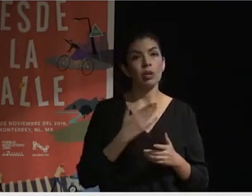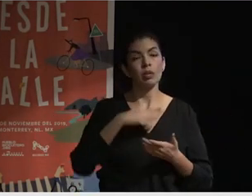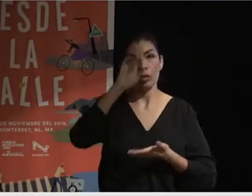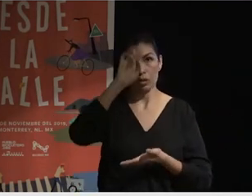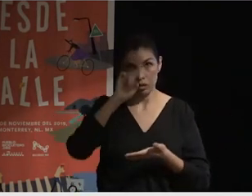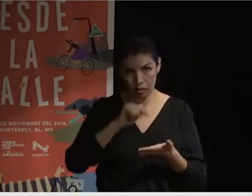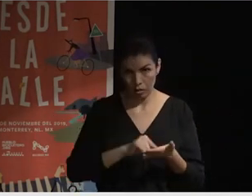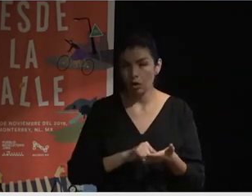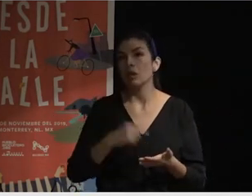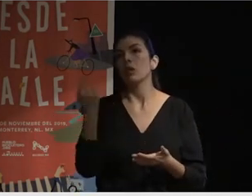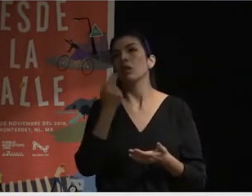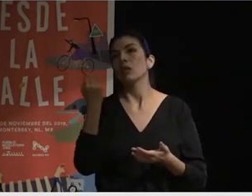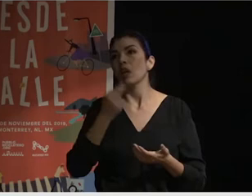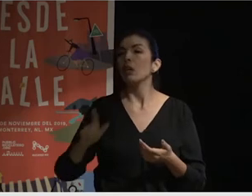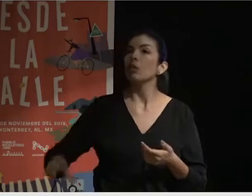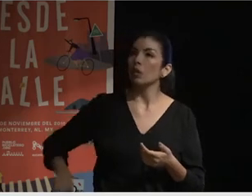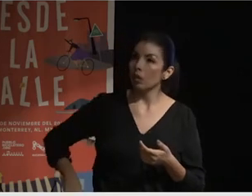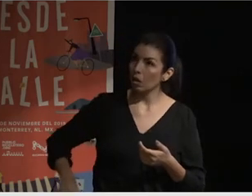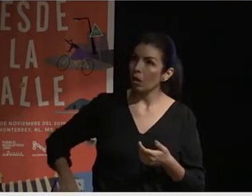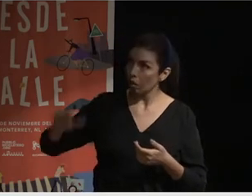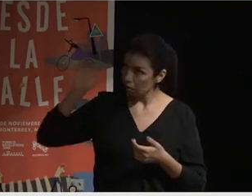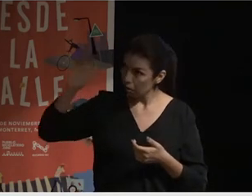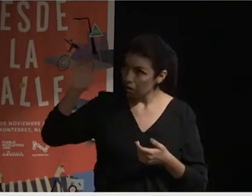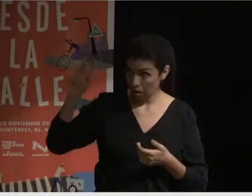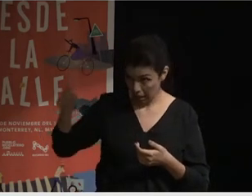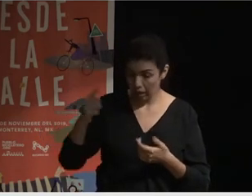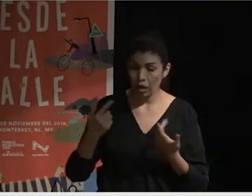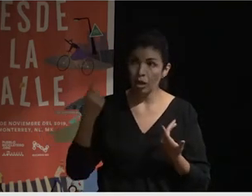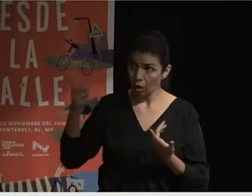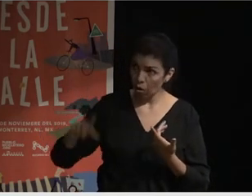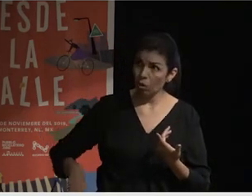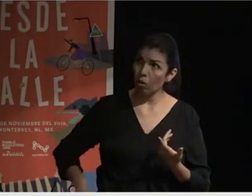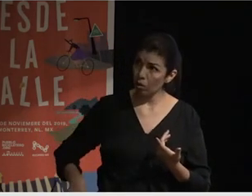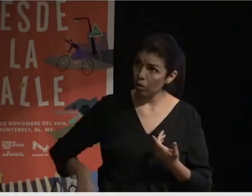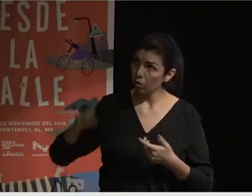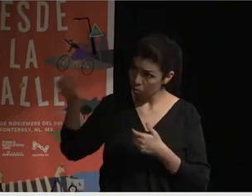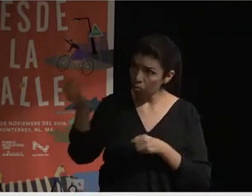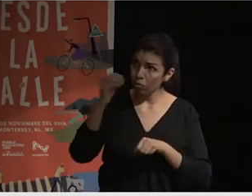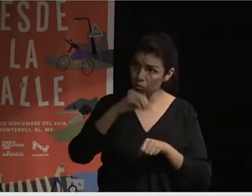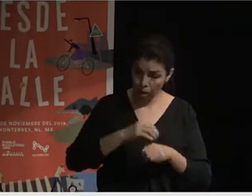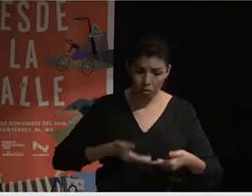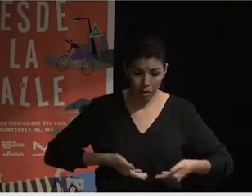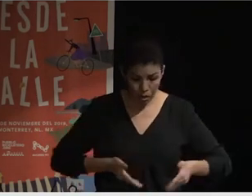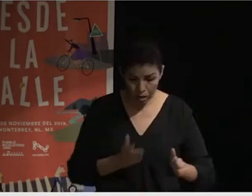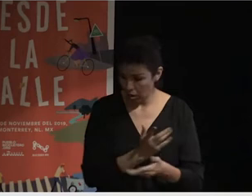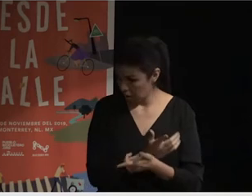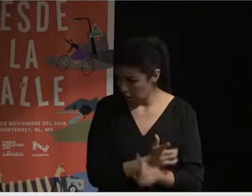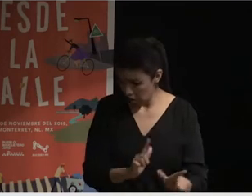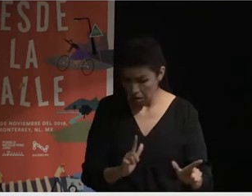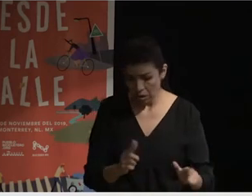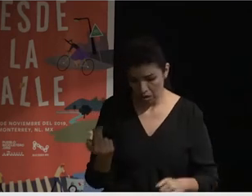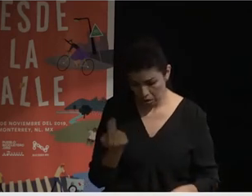eso, pongamos al gobierno a trabajar en lo que se debe, ¿no? Eso es ver que si se va a meter un tipo de infraestructura como esa, ver de qué manera